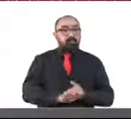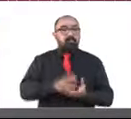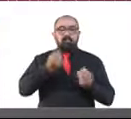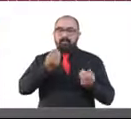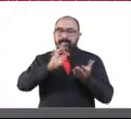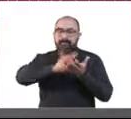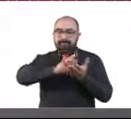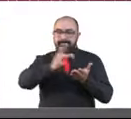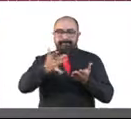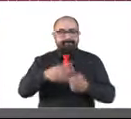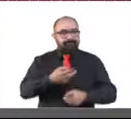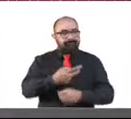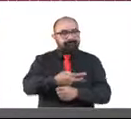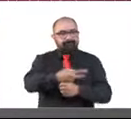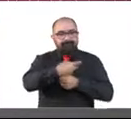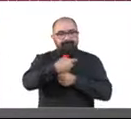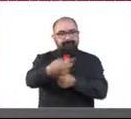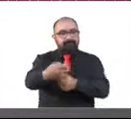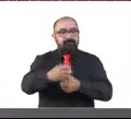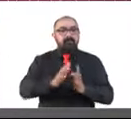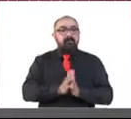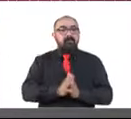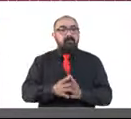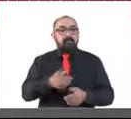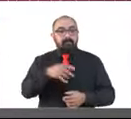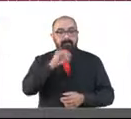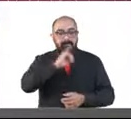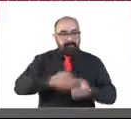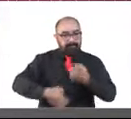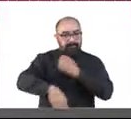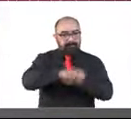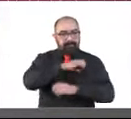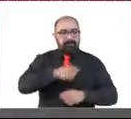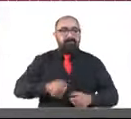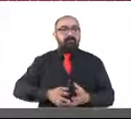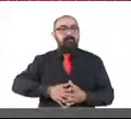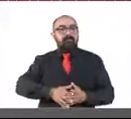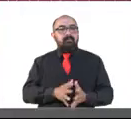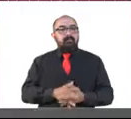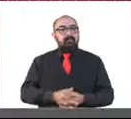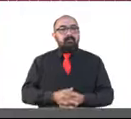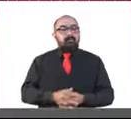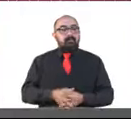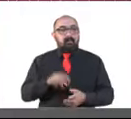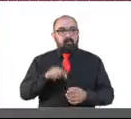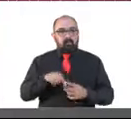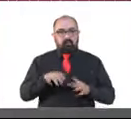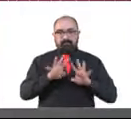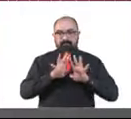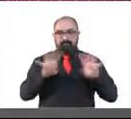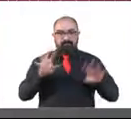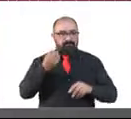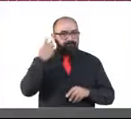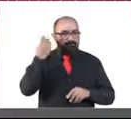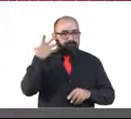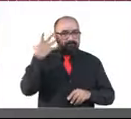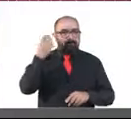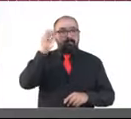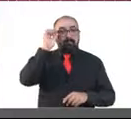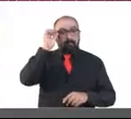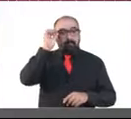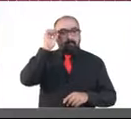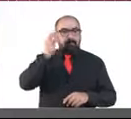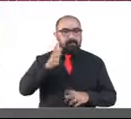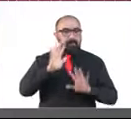mucho la invitación a la doctora Sheinbaum a haberme invitado a este foro, que